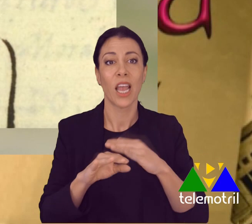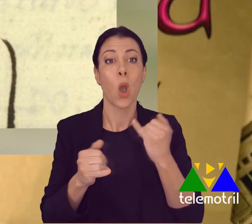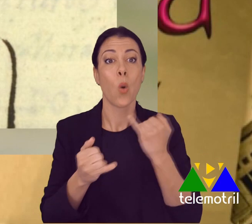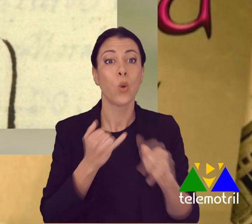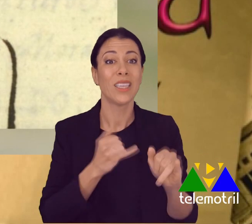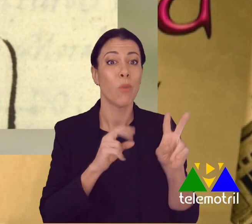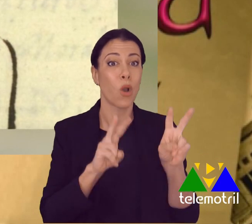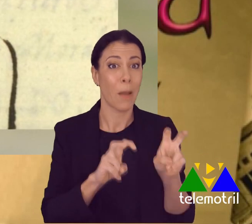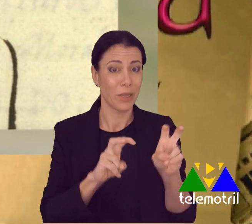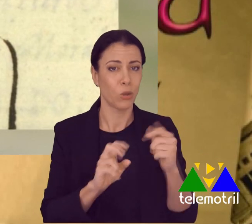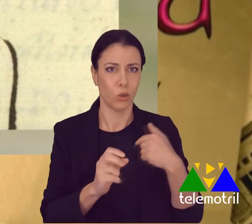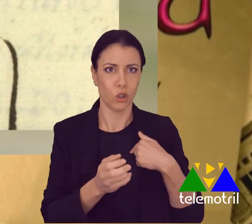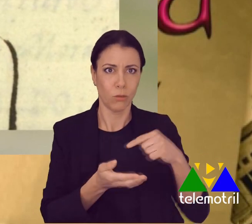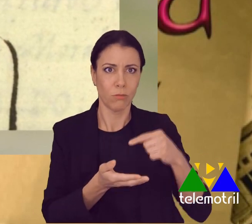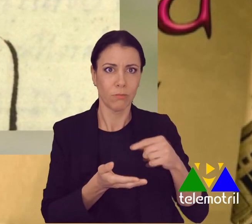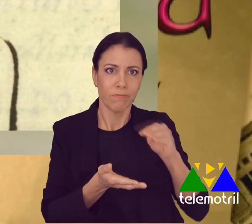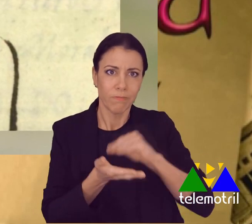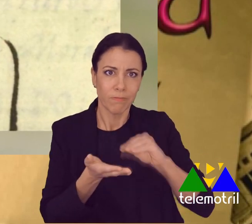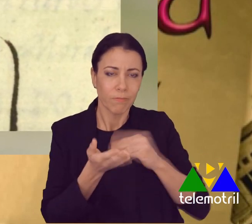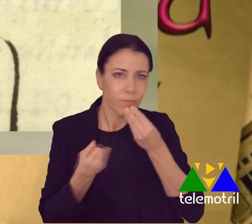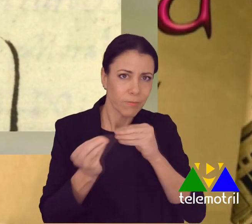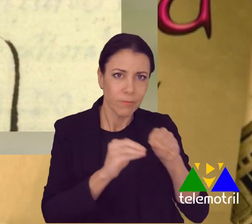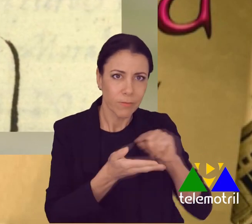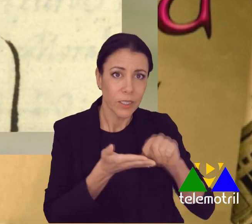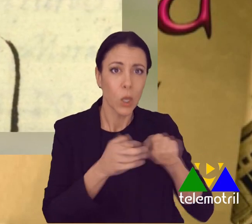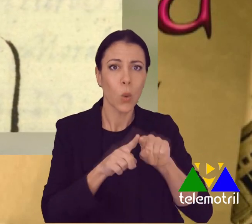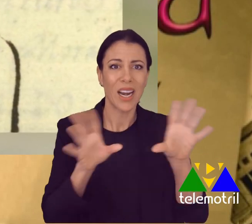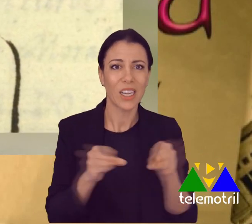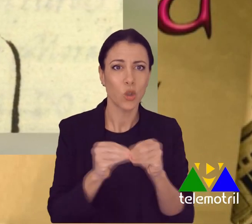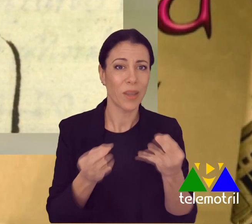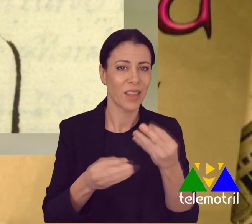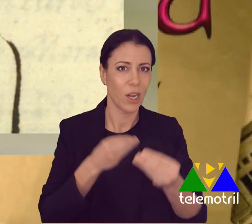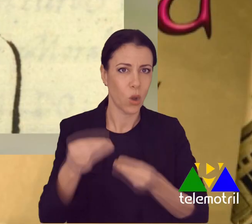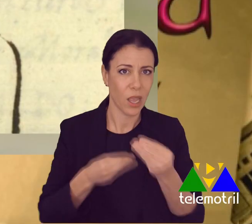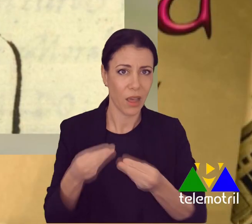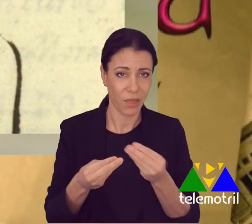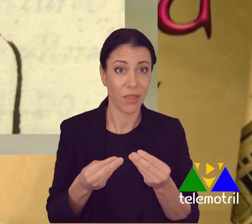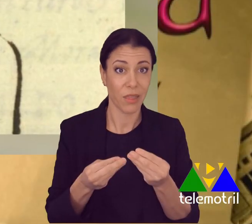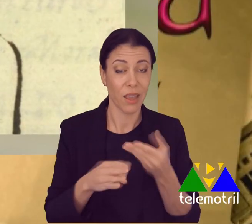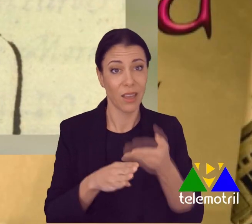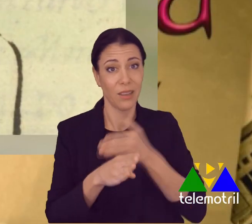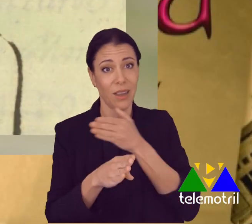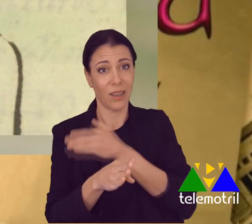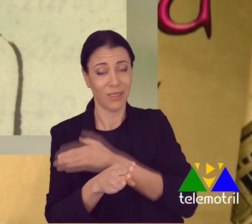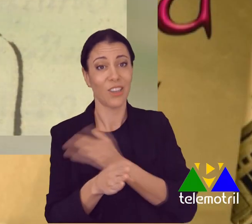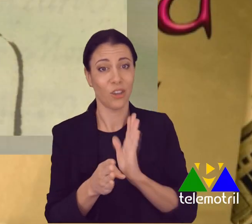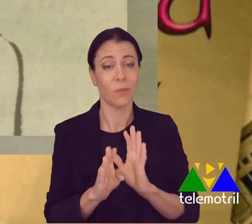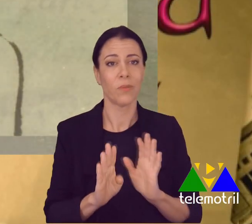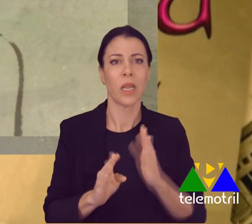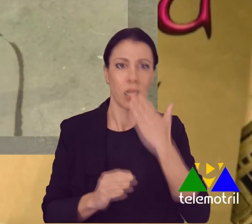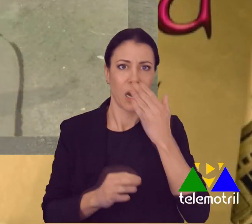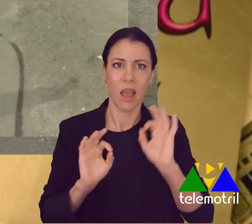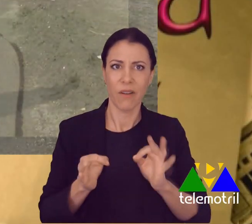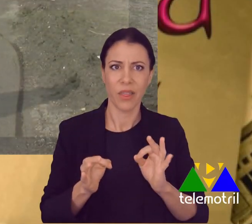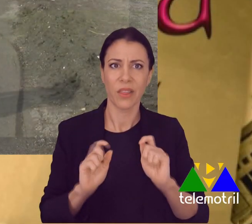capítulo, que es el 17, que es quizá una especie de resumen de todo lo que hace en los capítulos anteriores, y la verdad